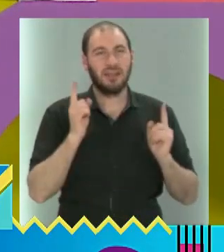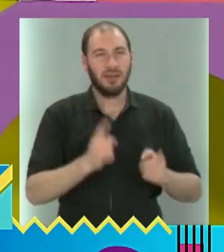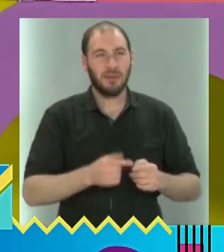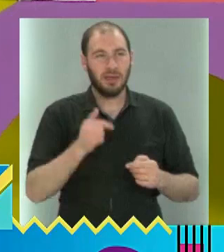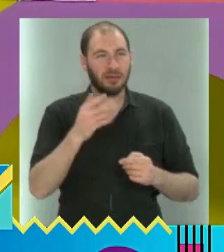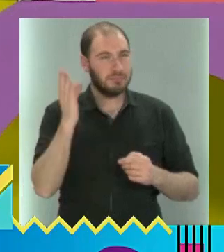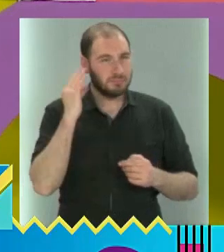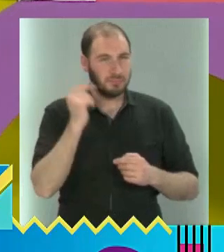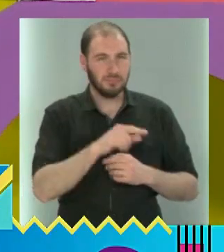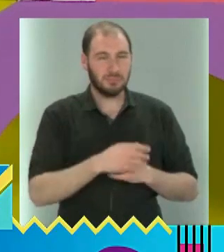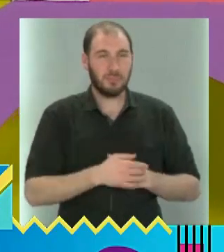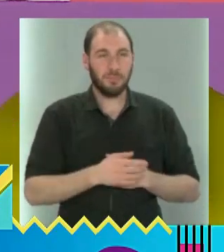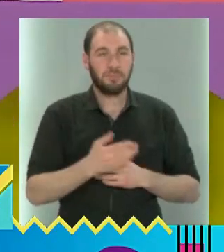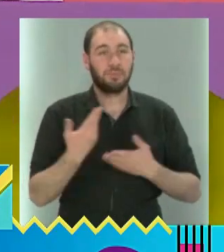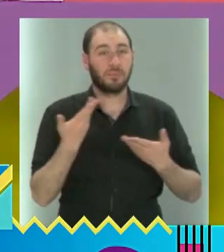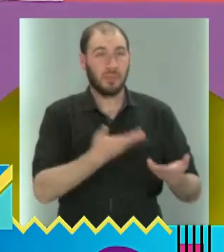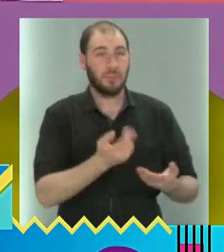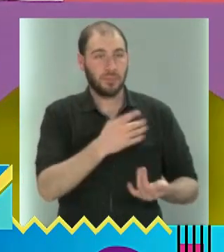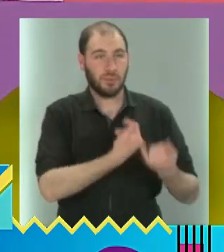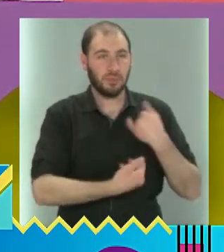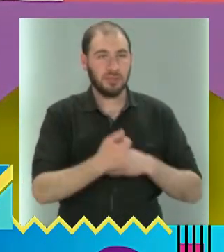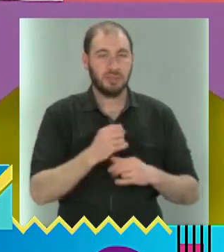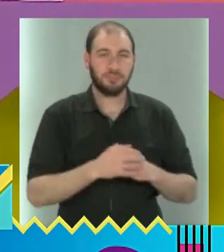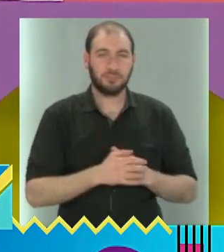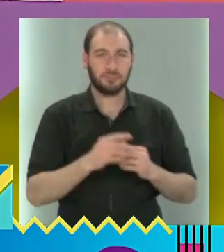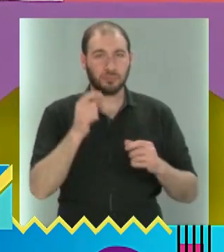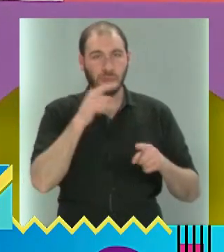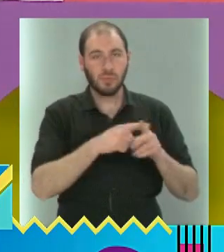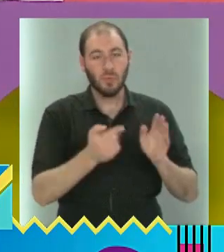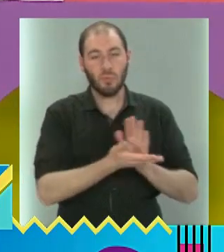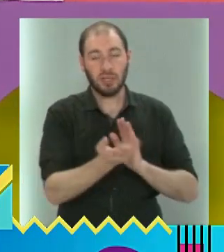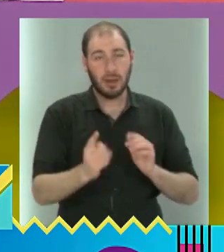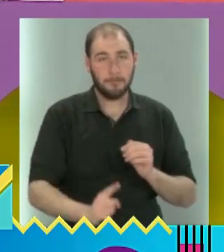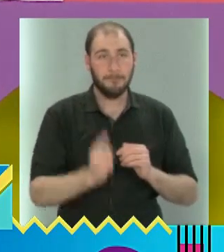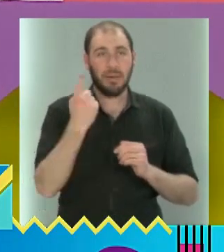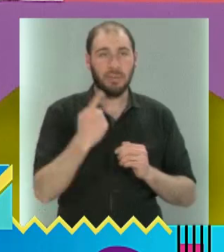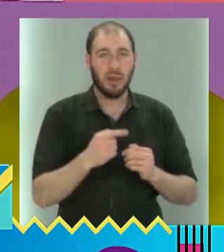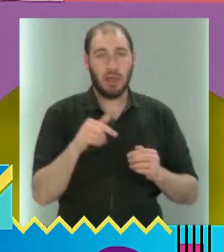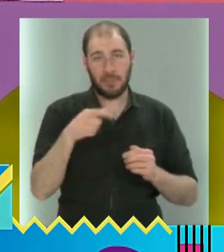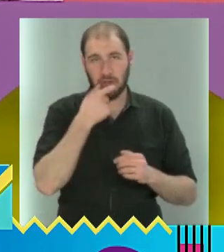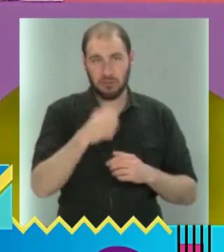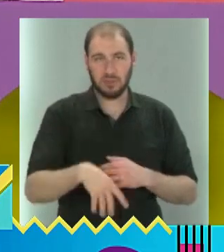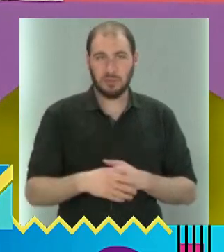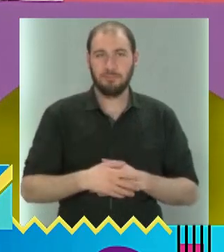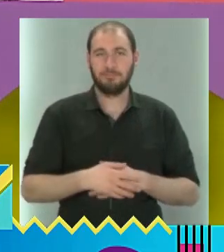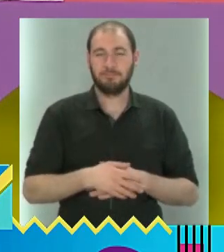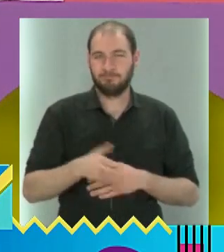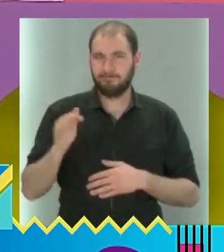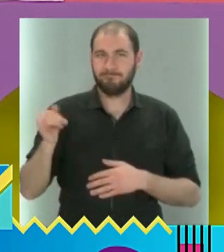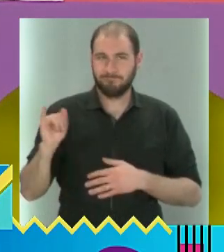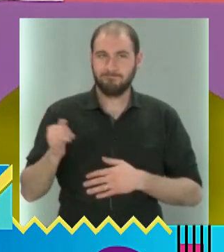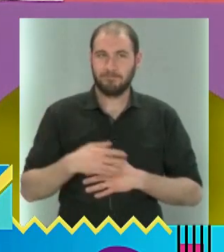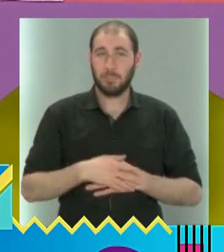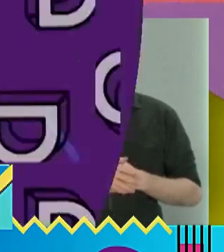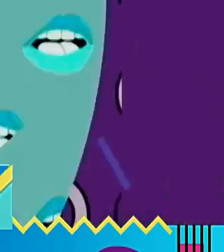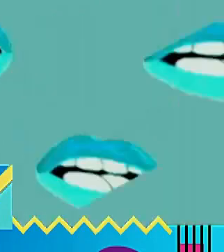de escucharte a vos y bueno, darte el lugar para que nos cuentes acerca de esta expo, que es la primera que se va a realizar en la provincia. Sí, tal cual,